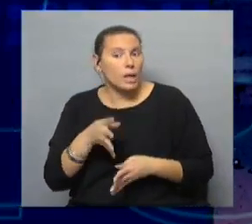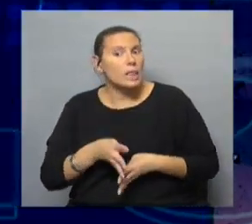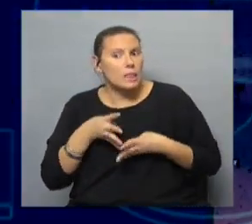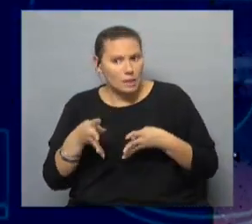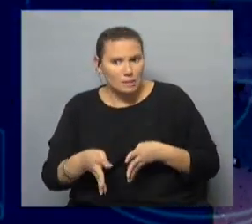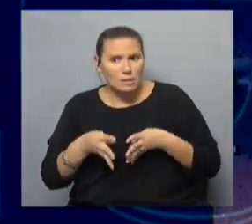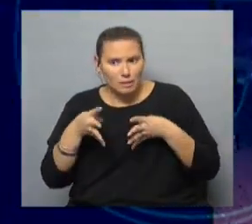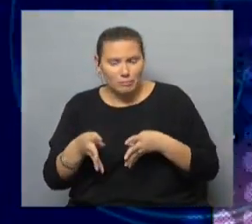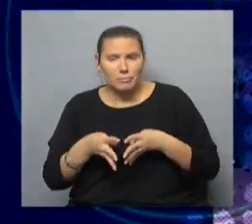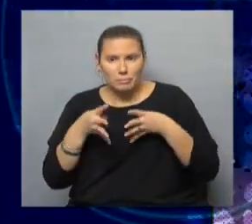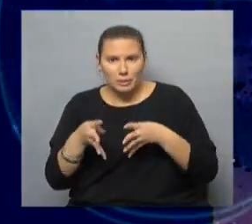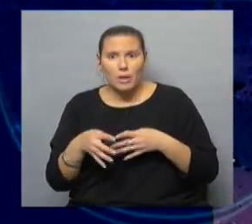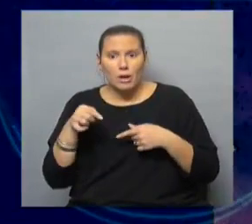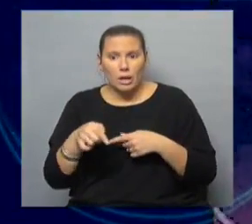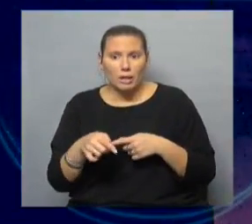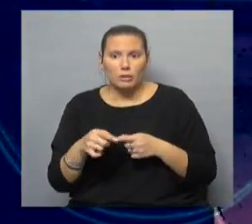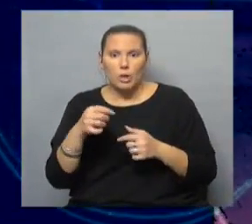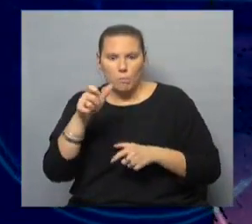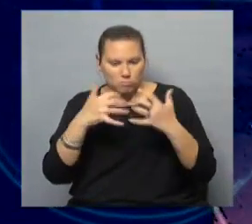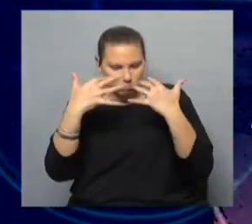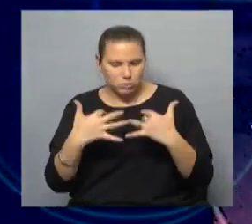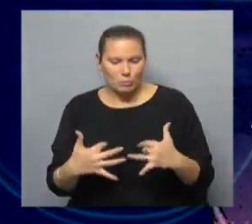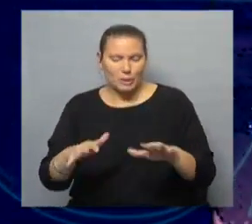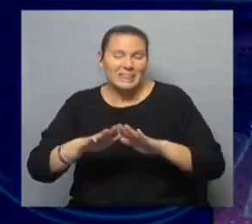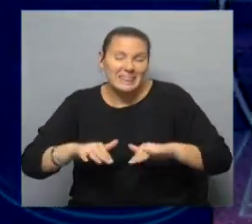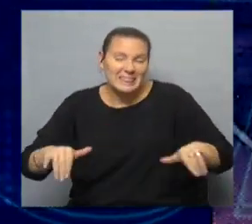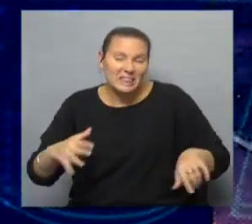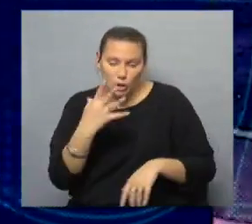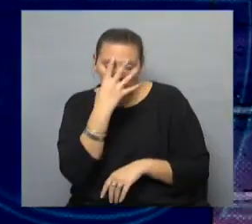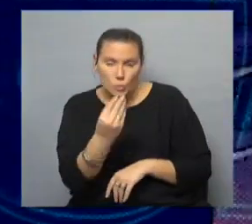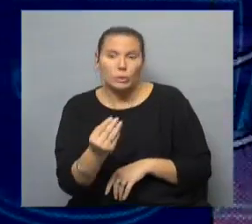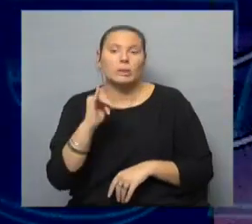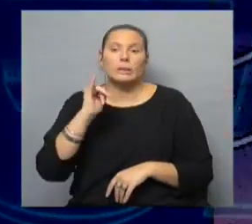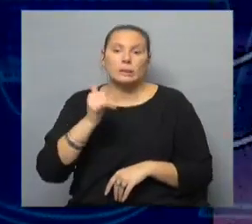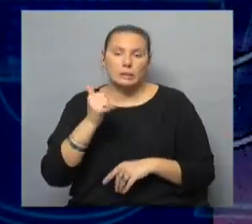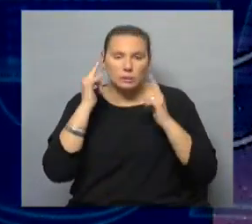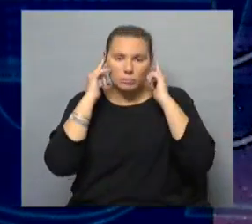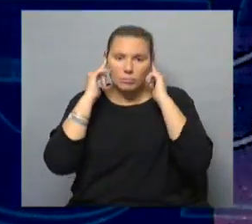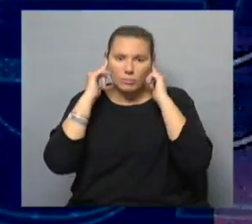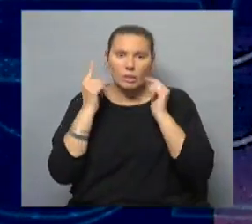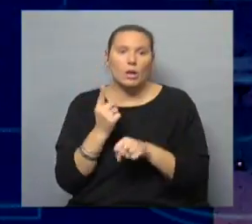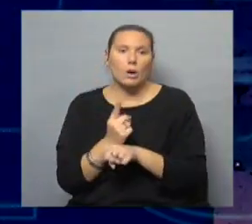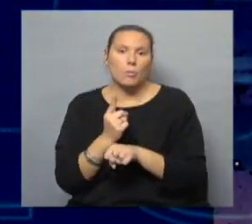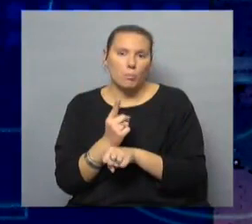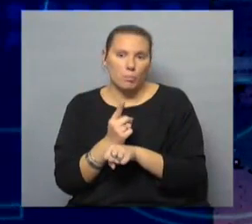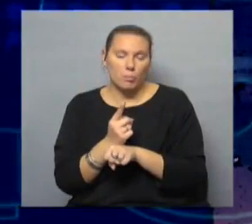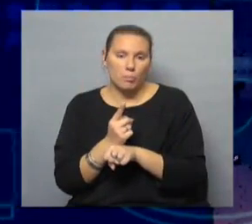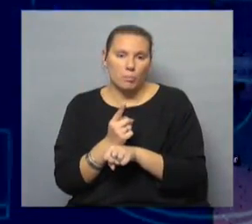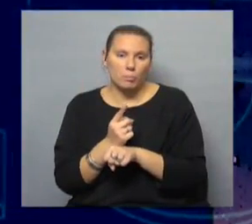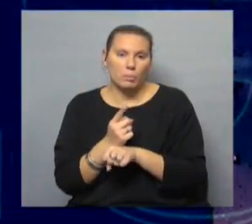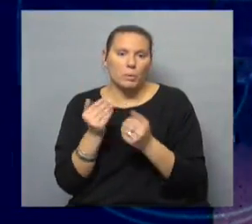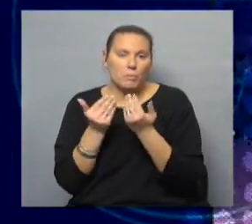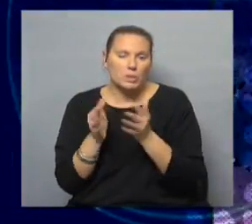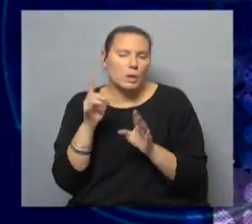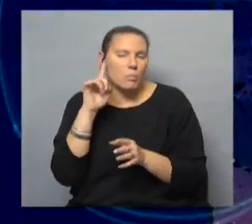desafío esto de llegarle a un público tan pequeñito. Sí, primero lo que obtenemos es el punto de partida, ¿no? O sea, de